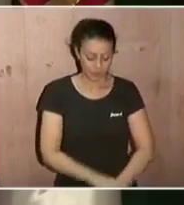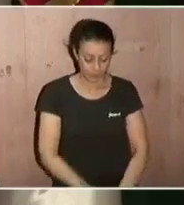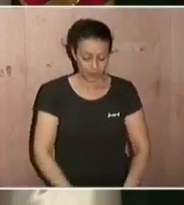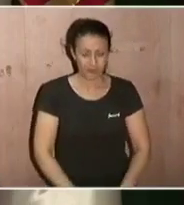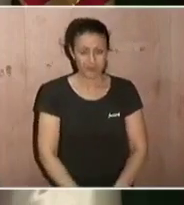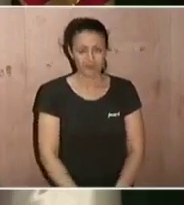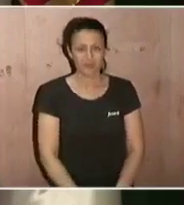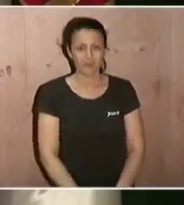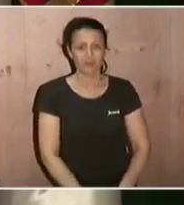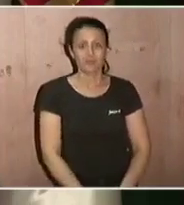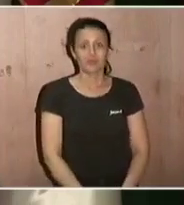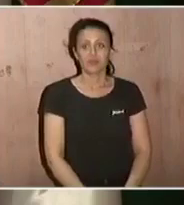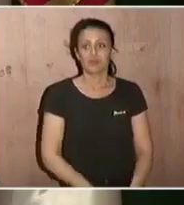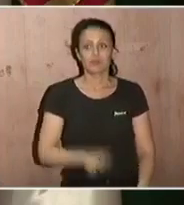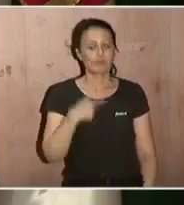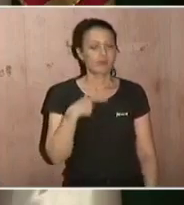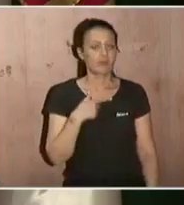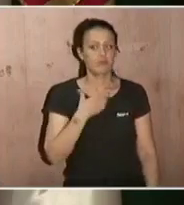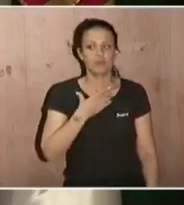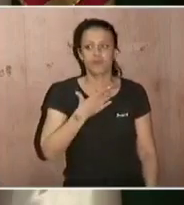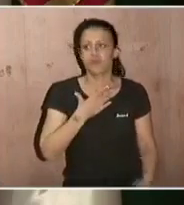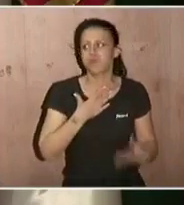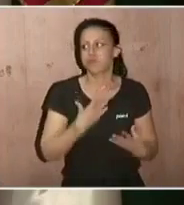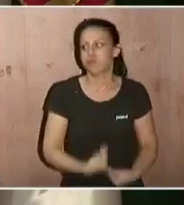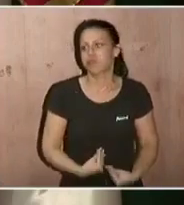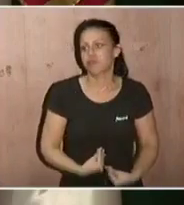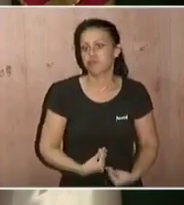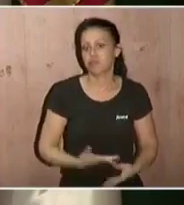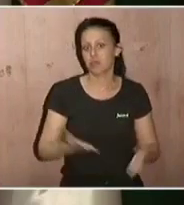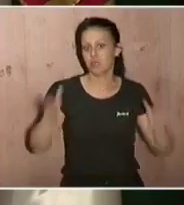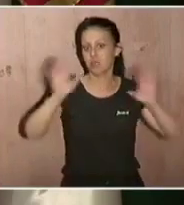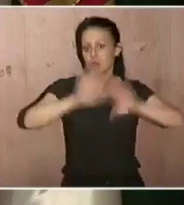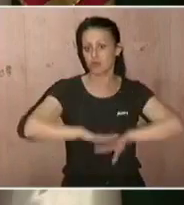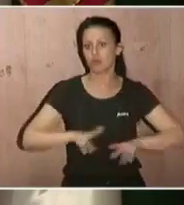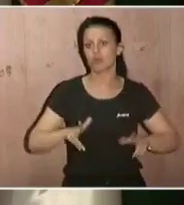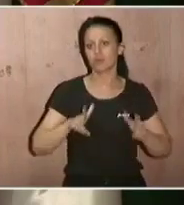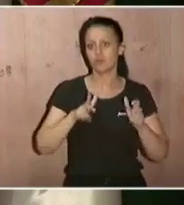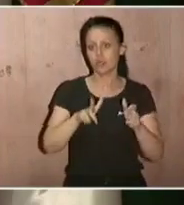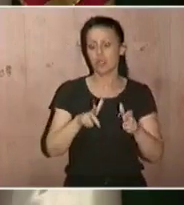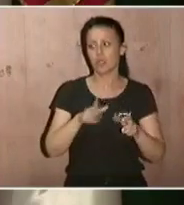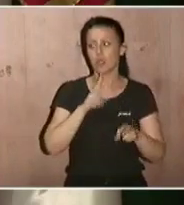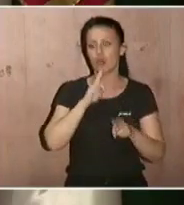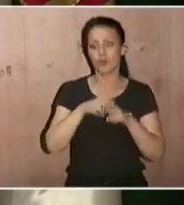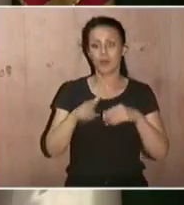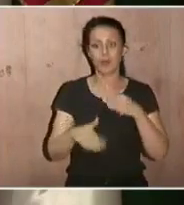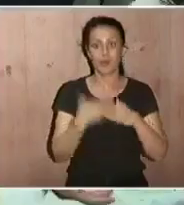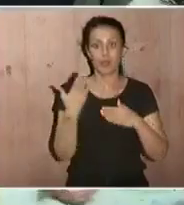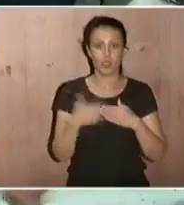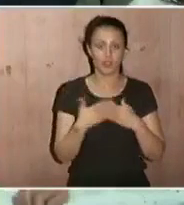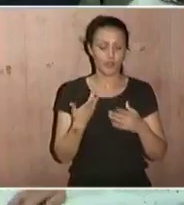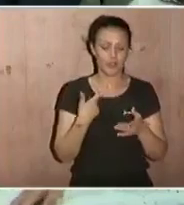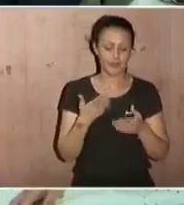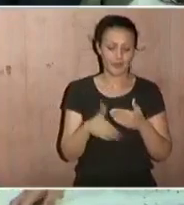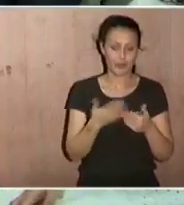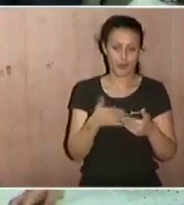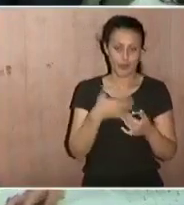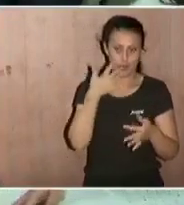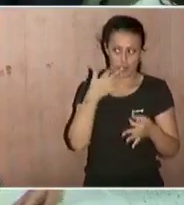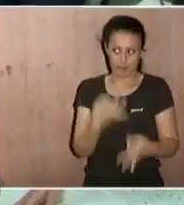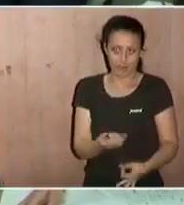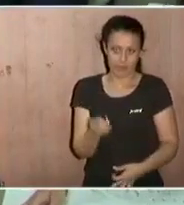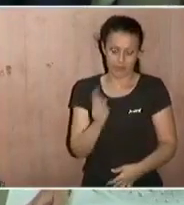Bueno, me entró una depresión tremenda y aquella noche, en un hotel llamado Moderno, que no hacía honor a su